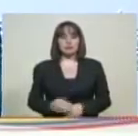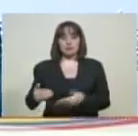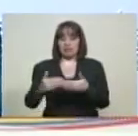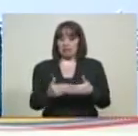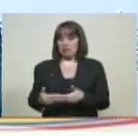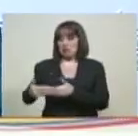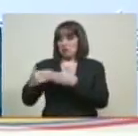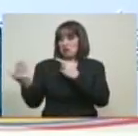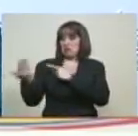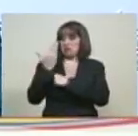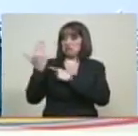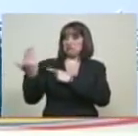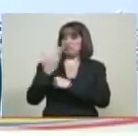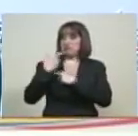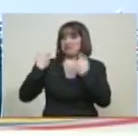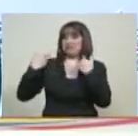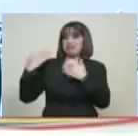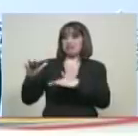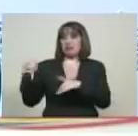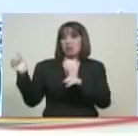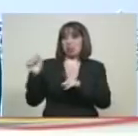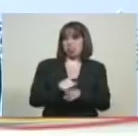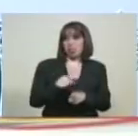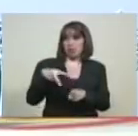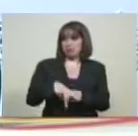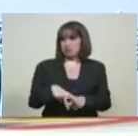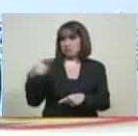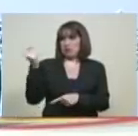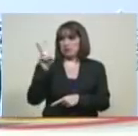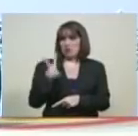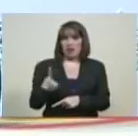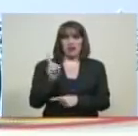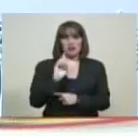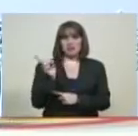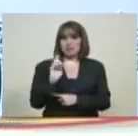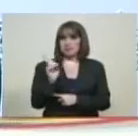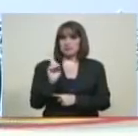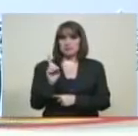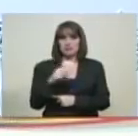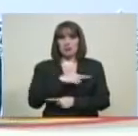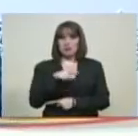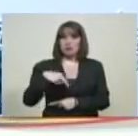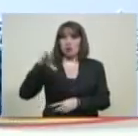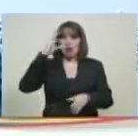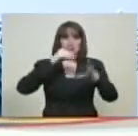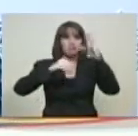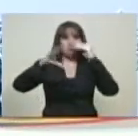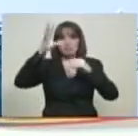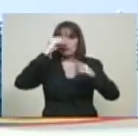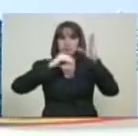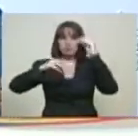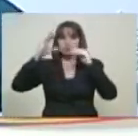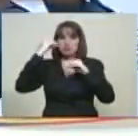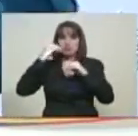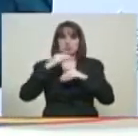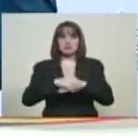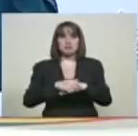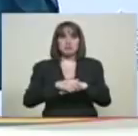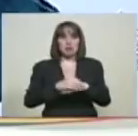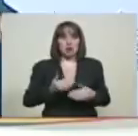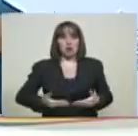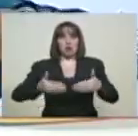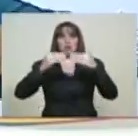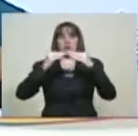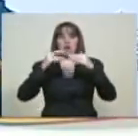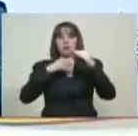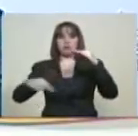sanciones le hubiera hecho más daño venezuela no no no gran aprendizaje el imperio pone ahí unos muros nosotros los saltamos